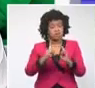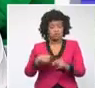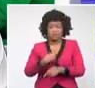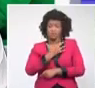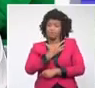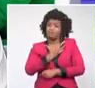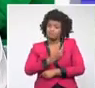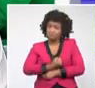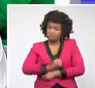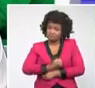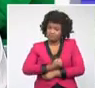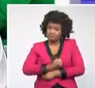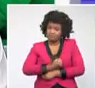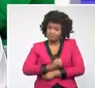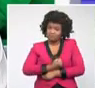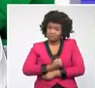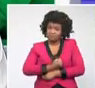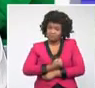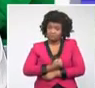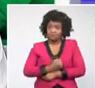Solo agregar